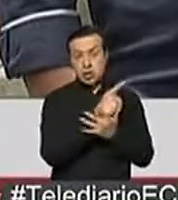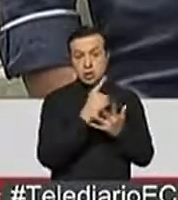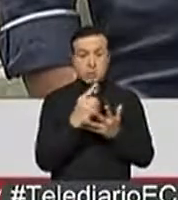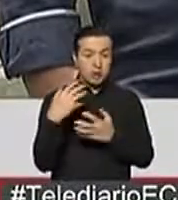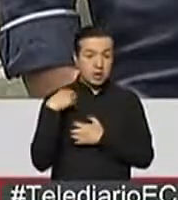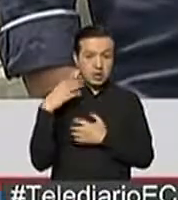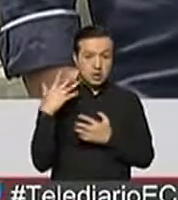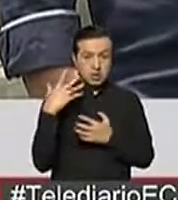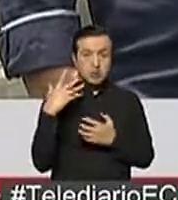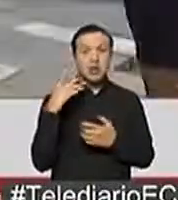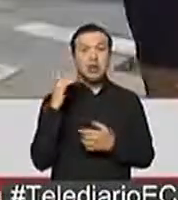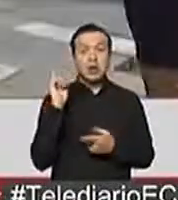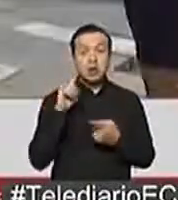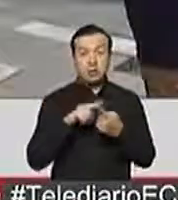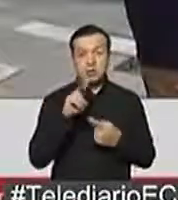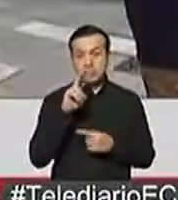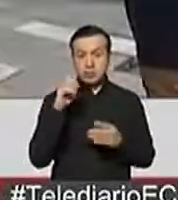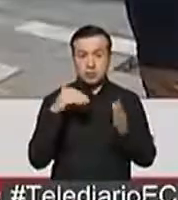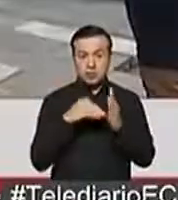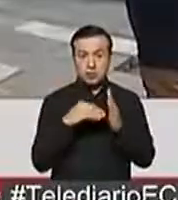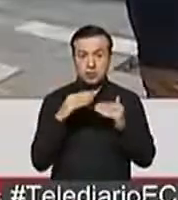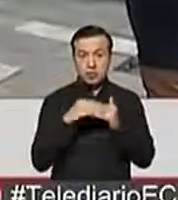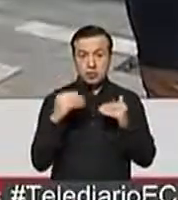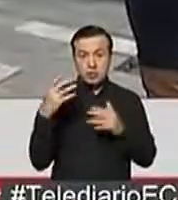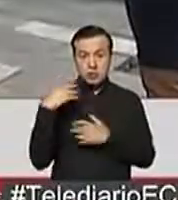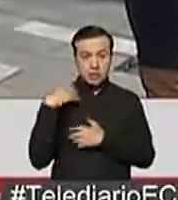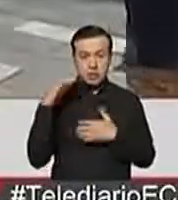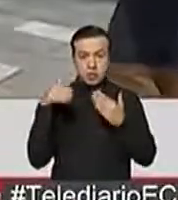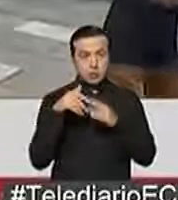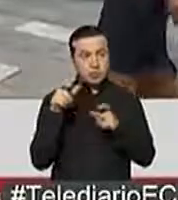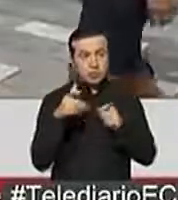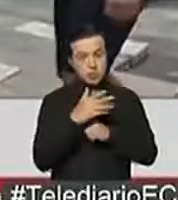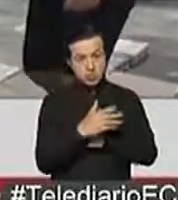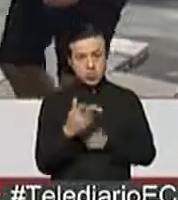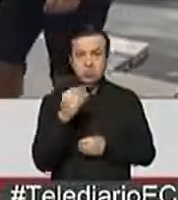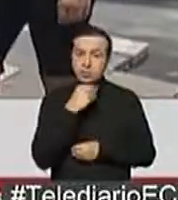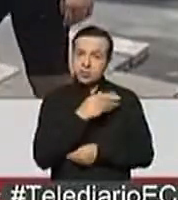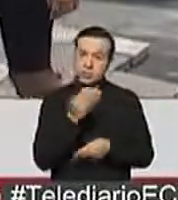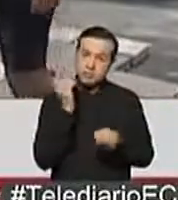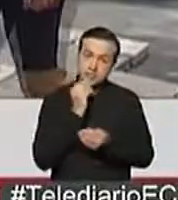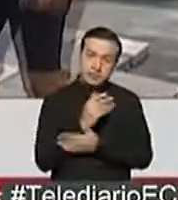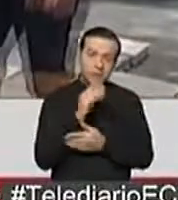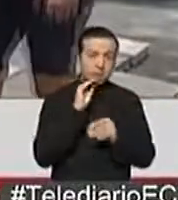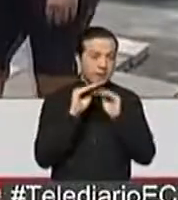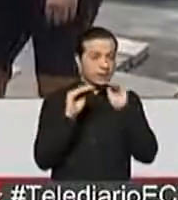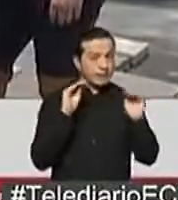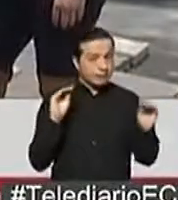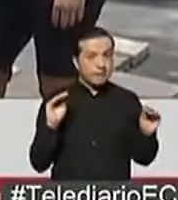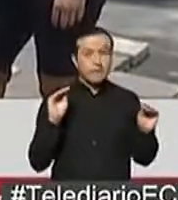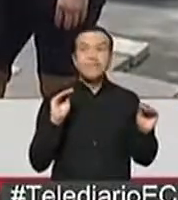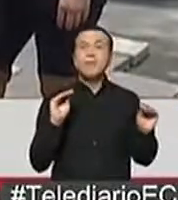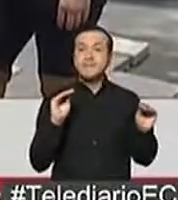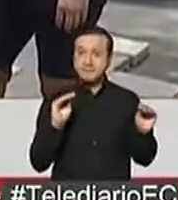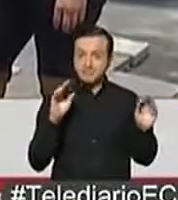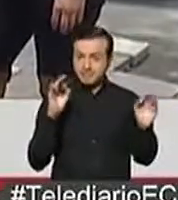hasta $20,000 con garante. Les hemos abierto la puerta a todos, lo estamos publicando, lo estamos comunicando, que cuenten con la institución para poderles